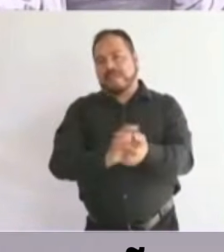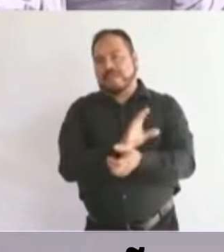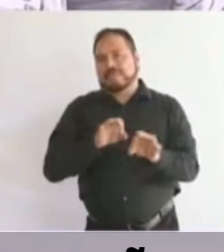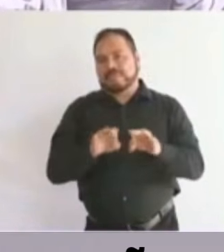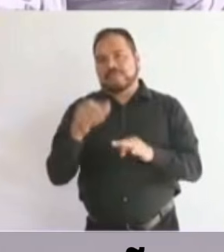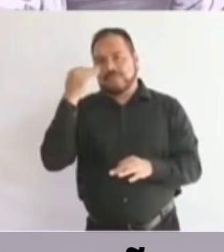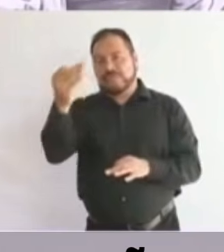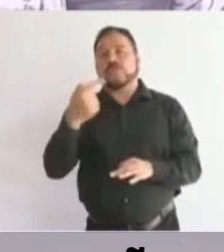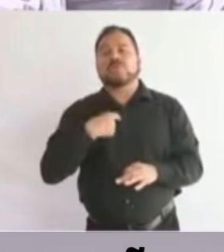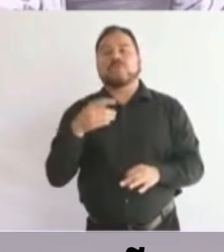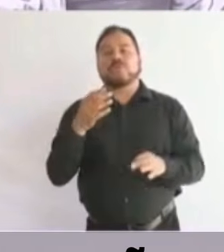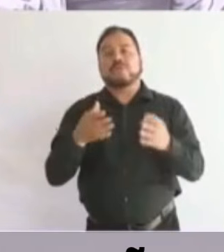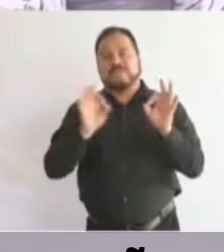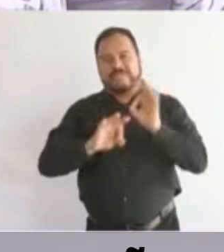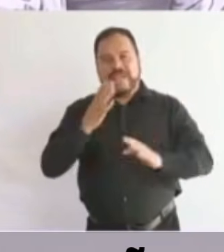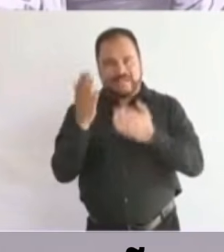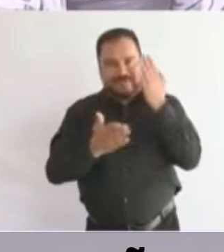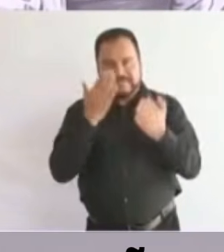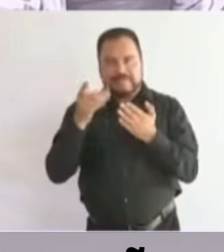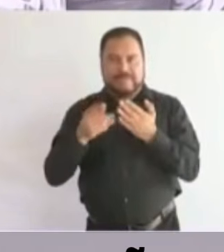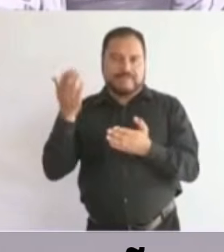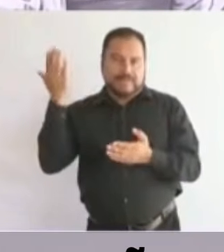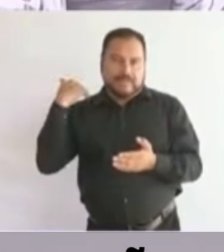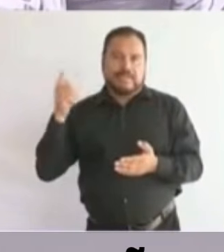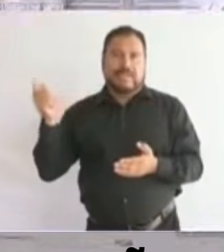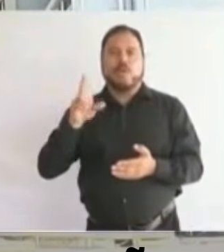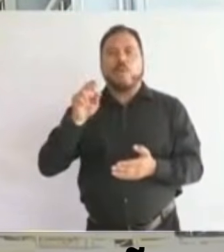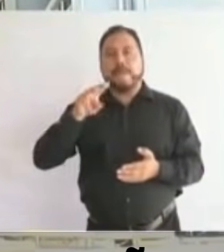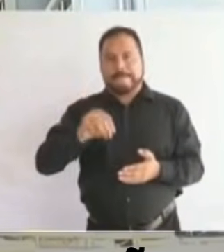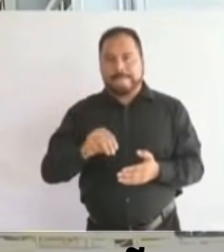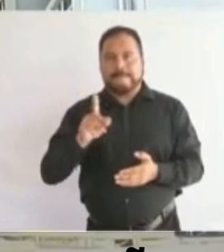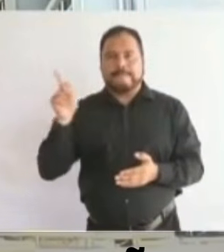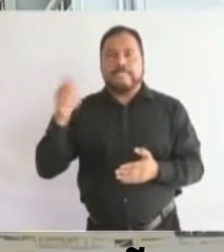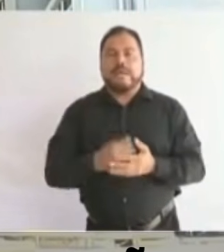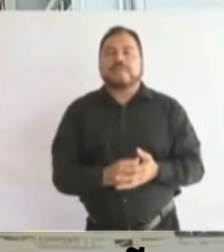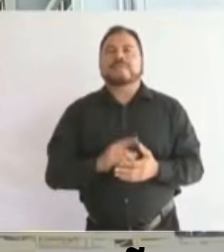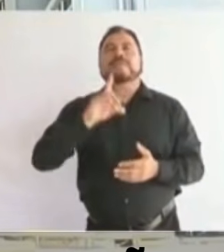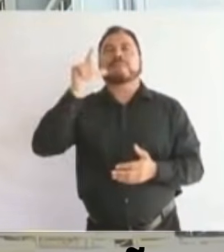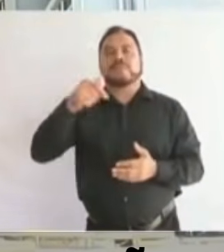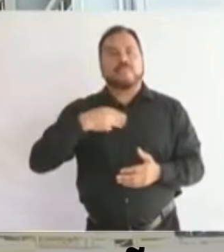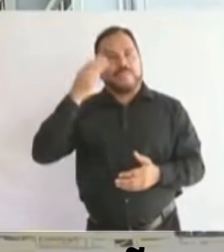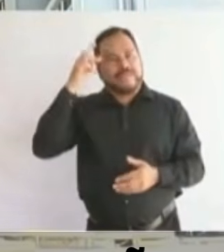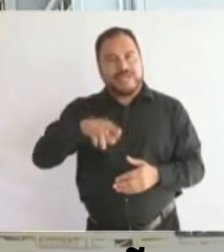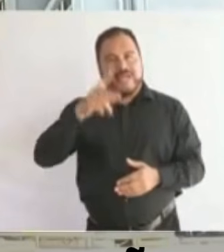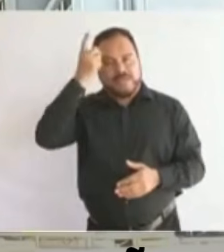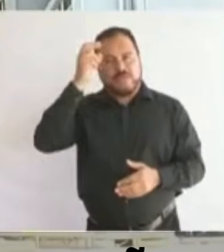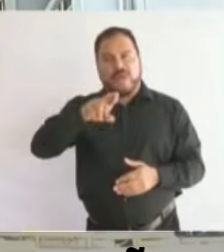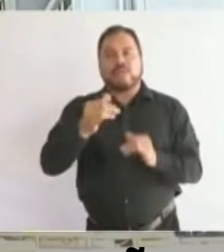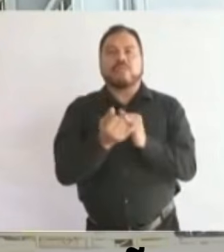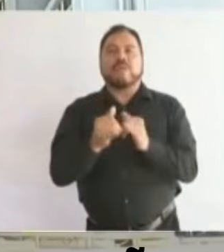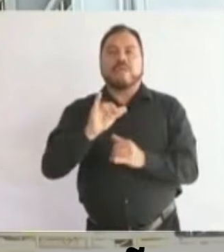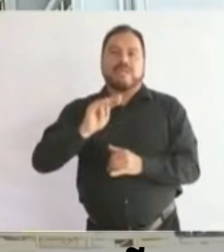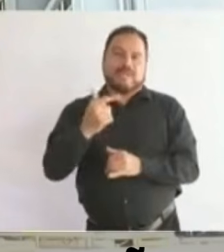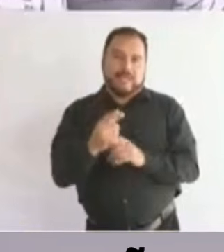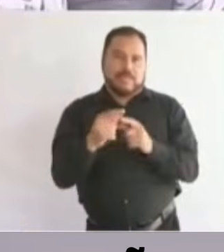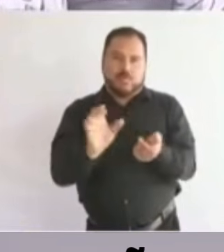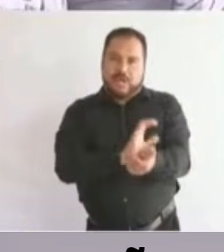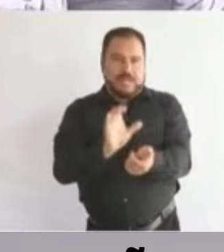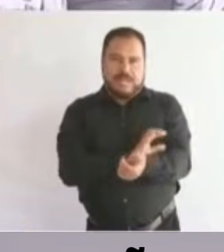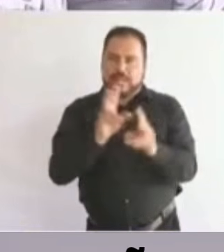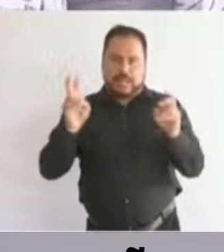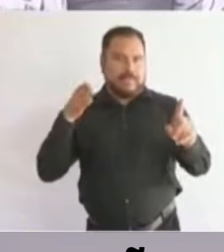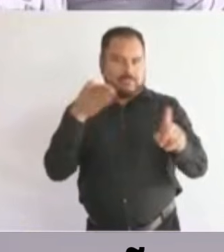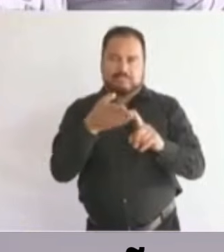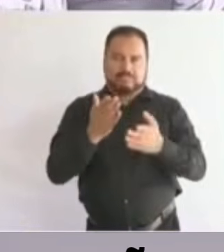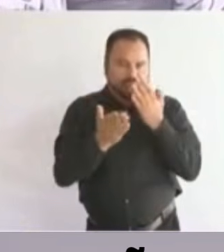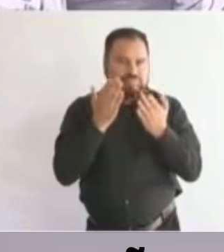Yo estudié física en la Facultad de Ciencias de la UNAM y luego hice maestría y doctorado en ingeniería en energía.